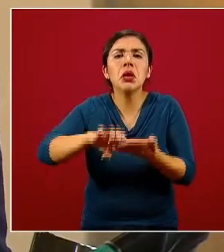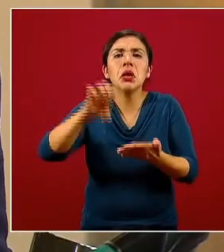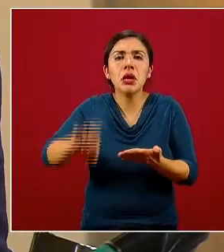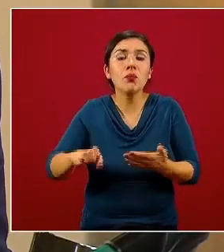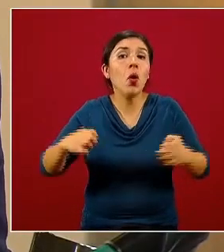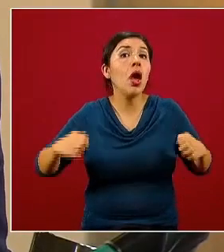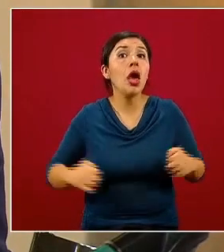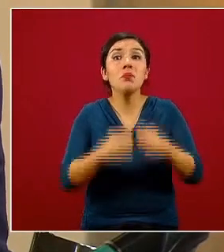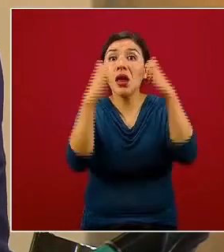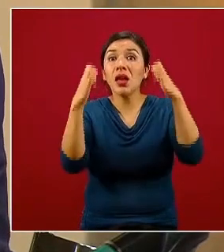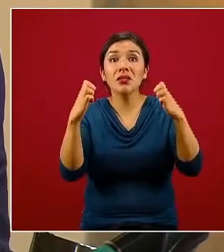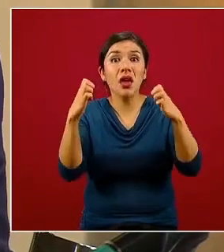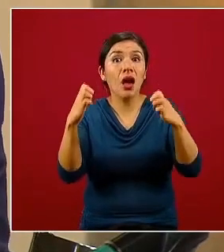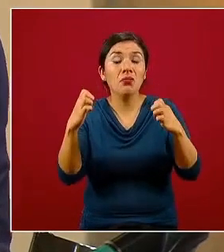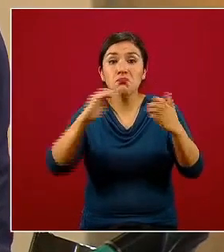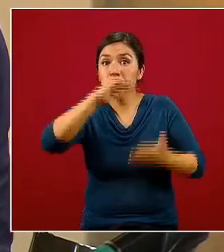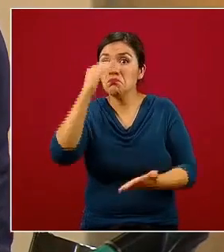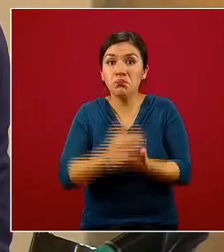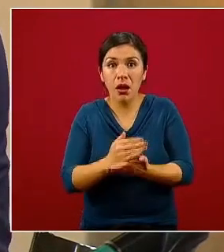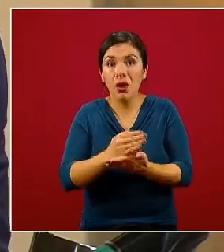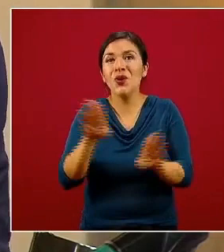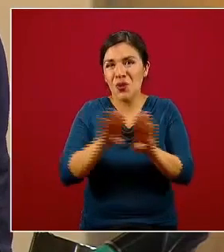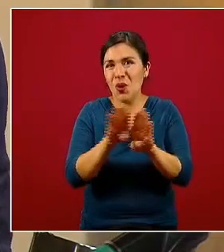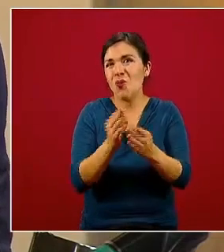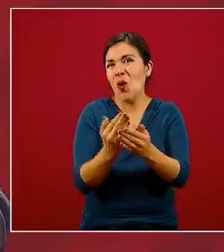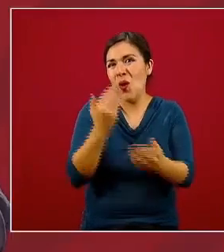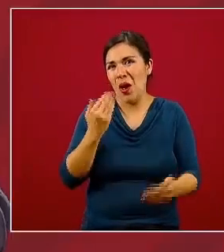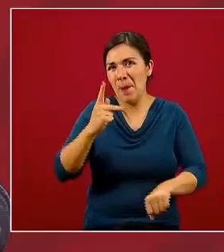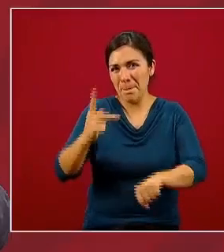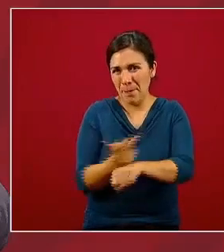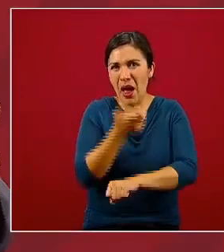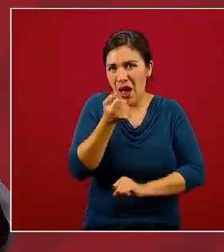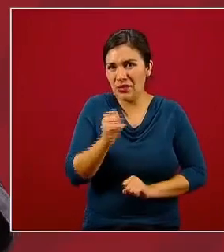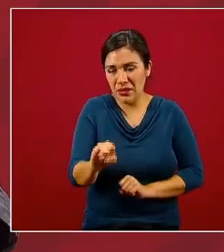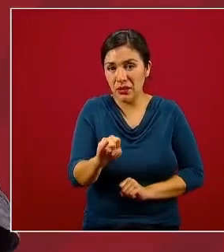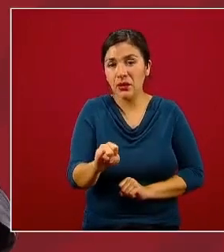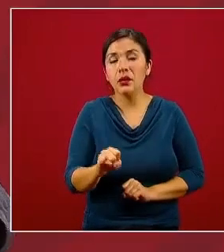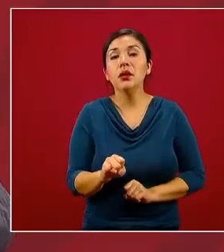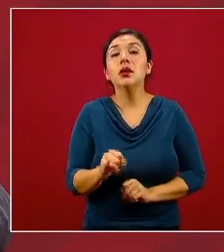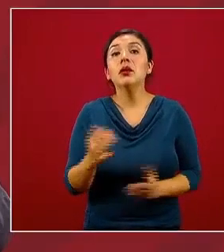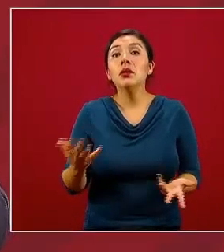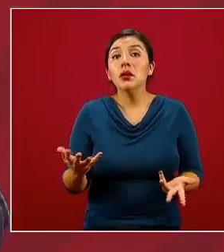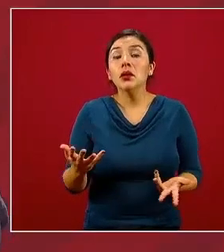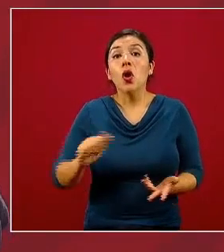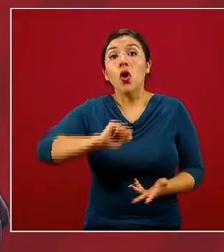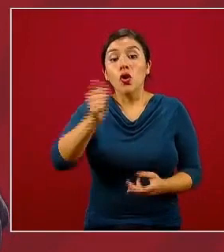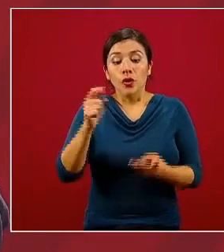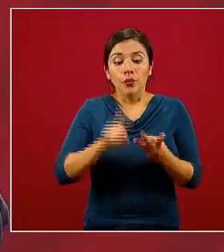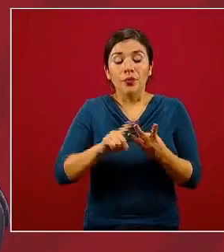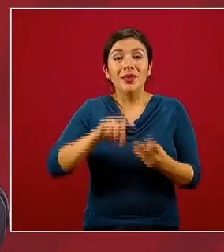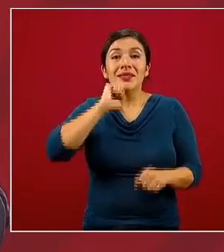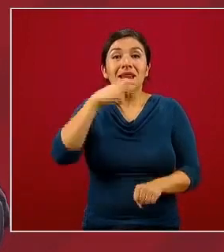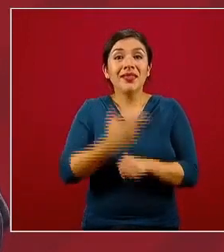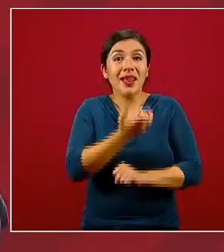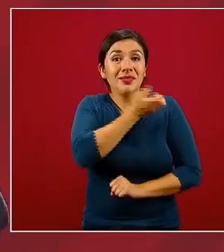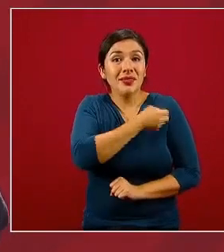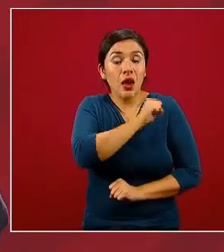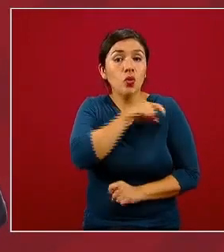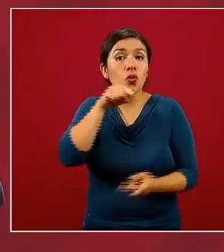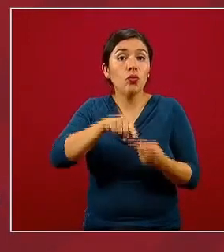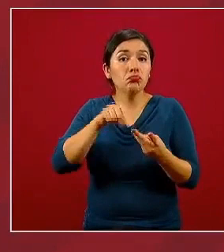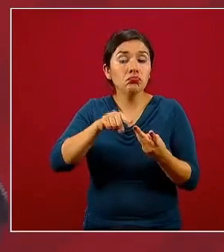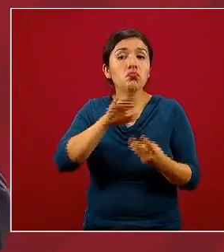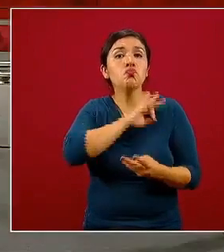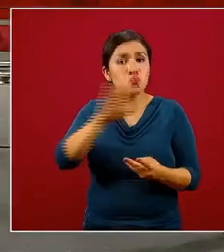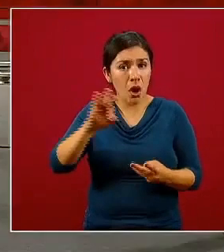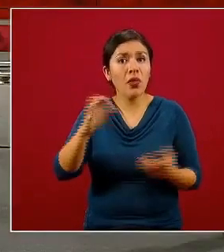estado de emergencia, cosa que ocurrió anteriormente. Y la Secretaría de Salud tiene como facultad